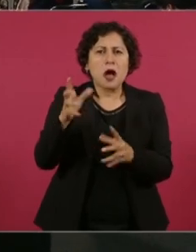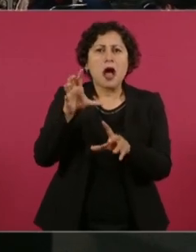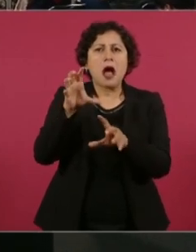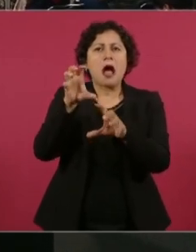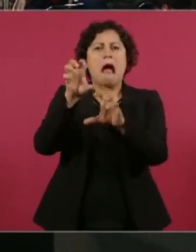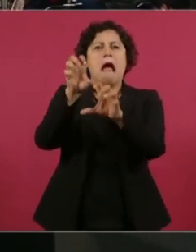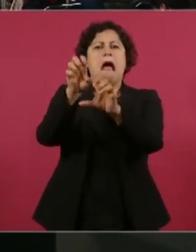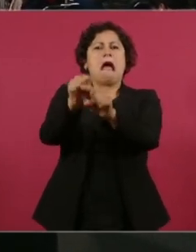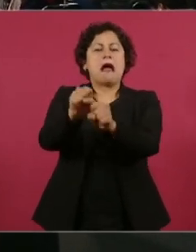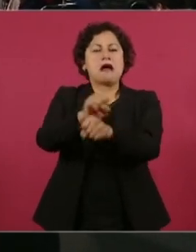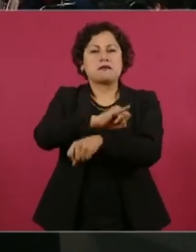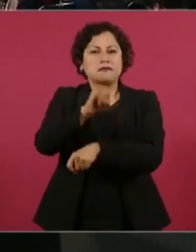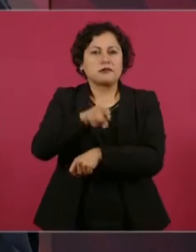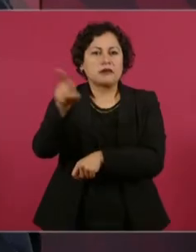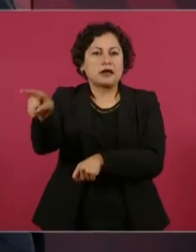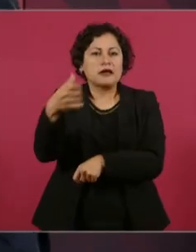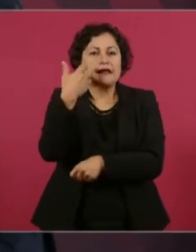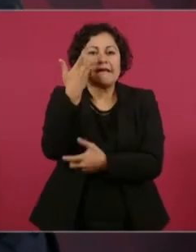es también